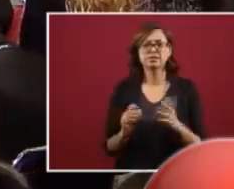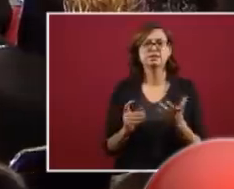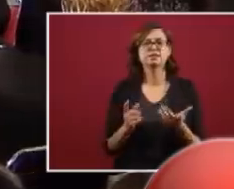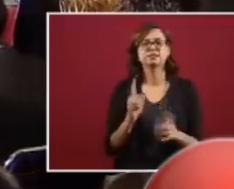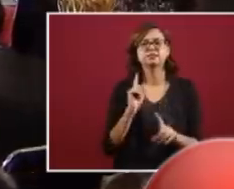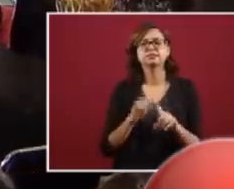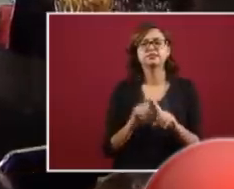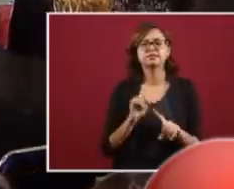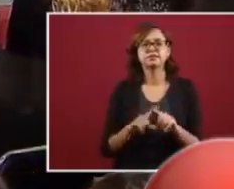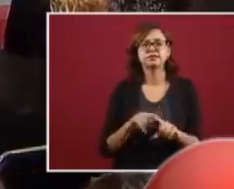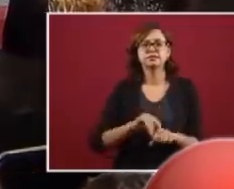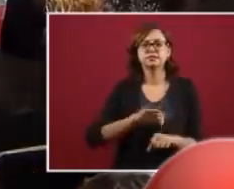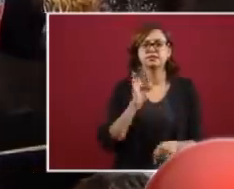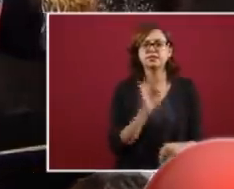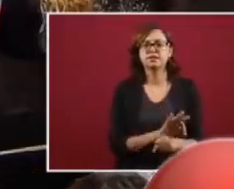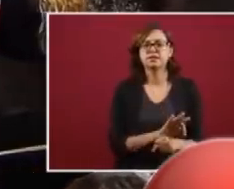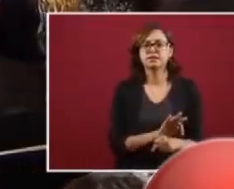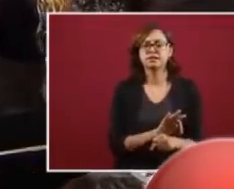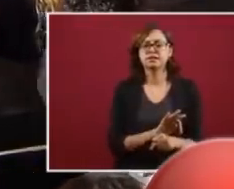protegidos